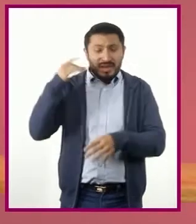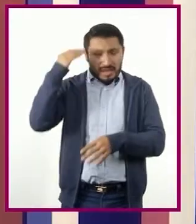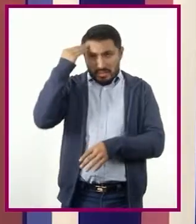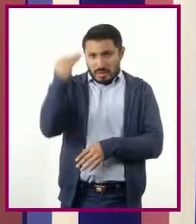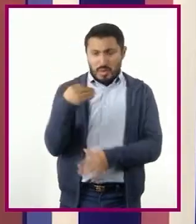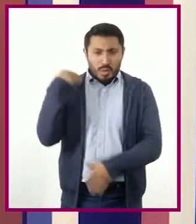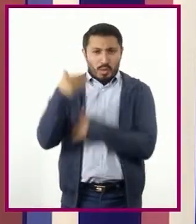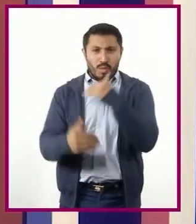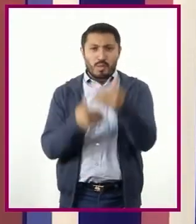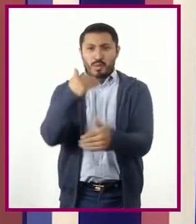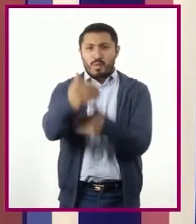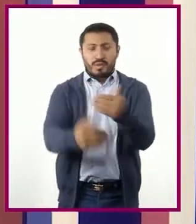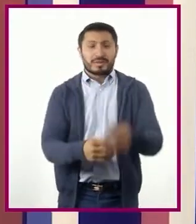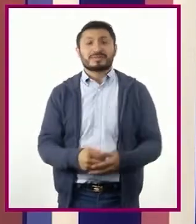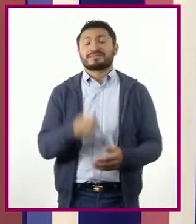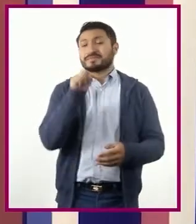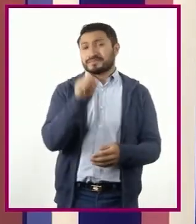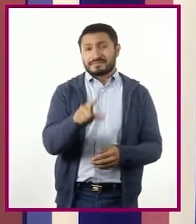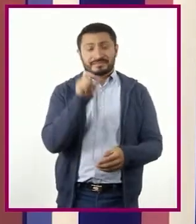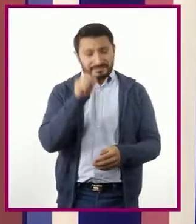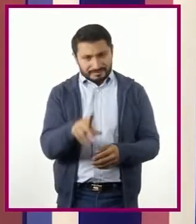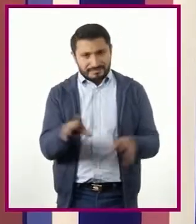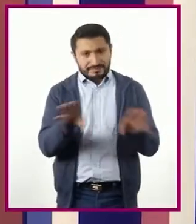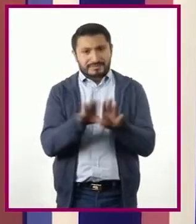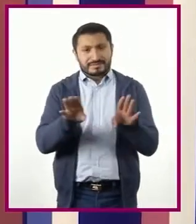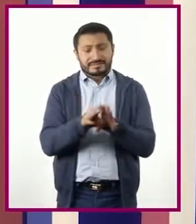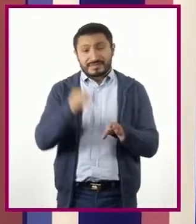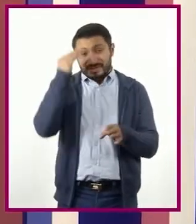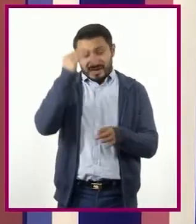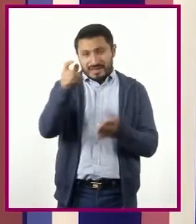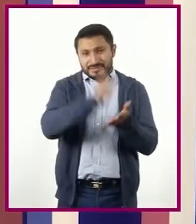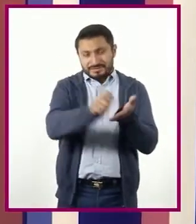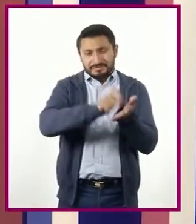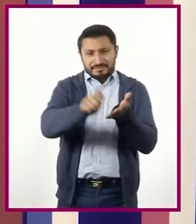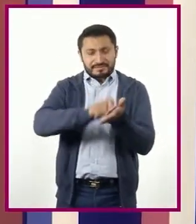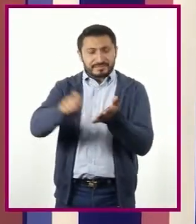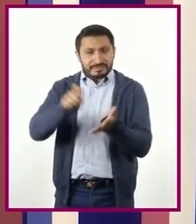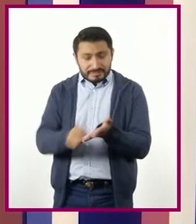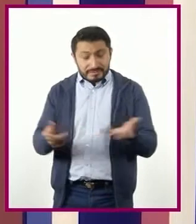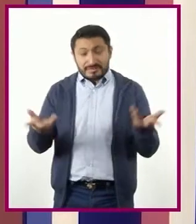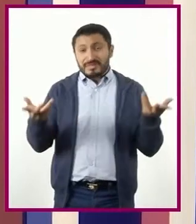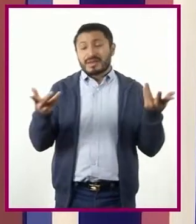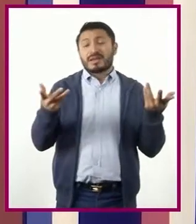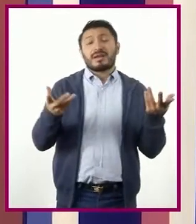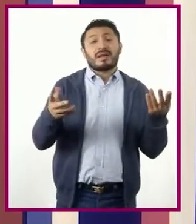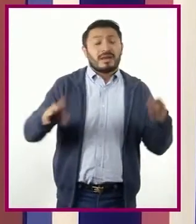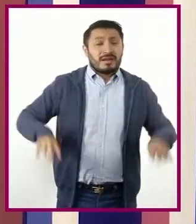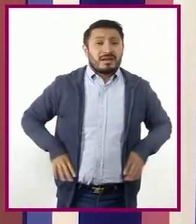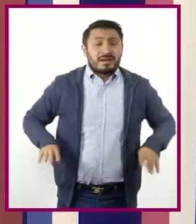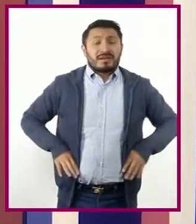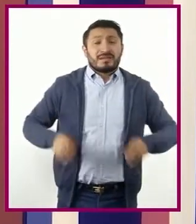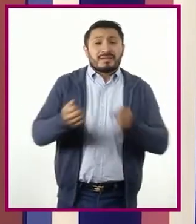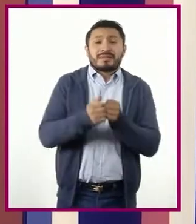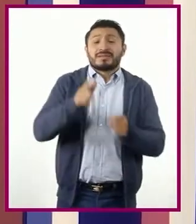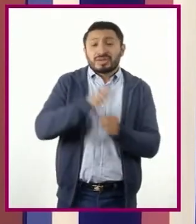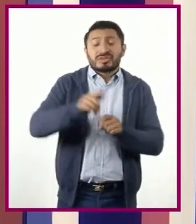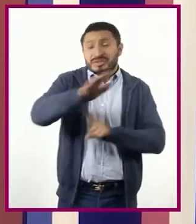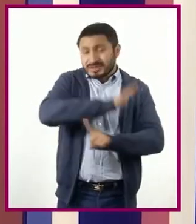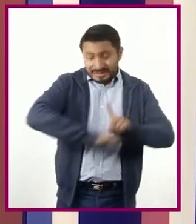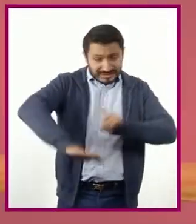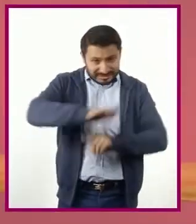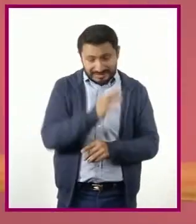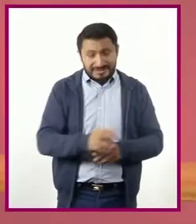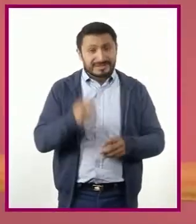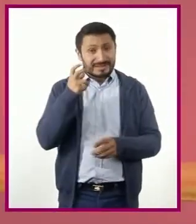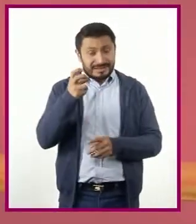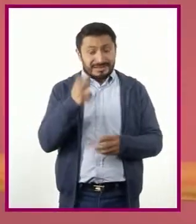tiempo. También redactaremos un texto que describa algunos aspectos del contexto social del Renacimiento a partir